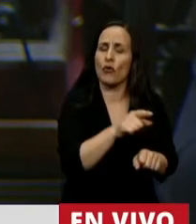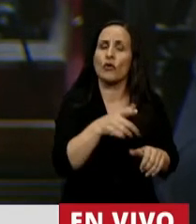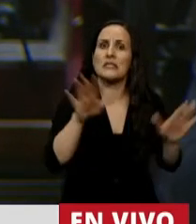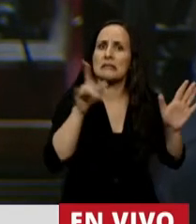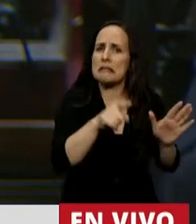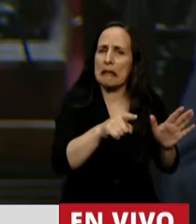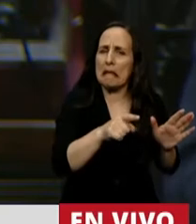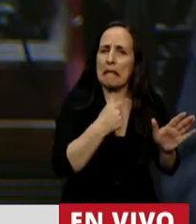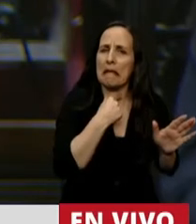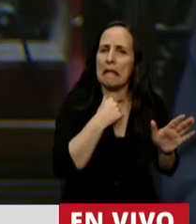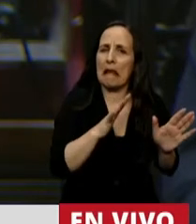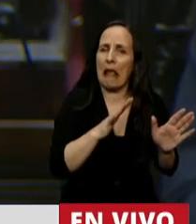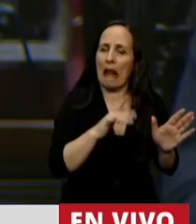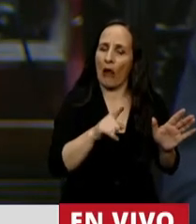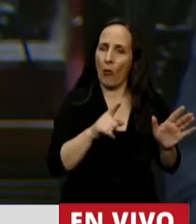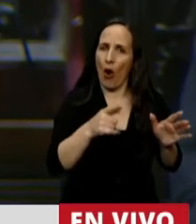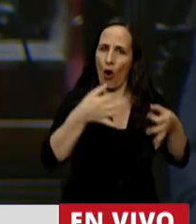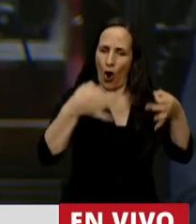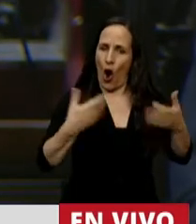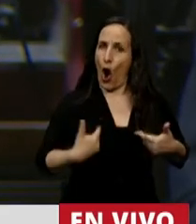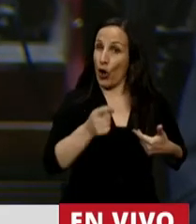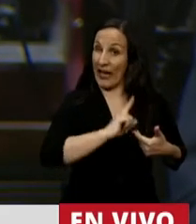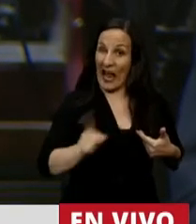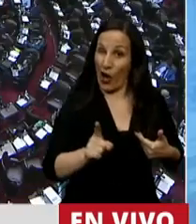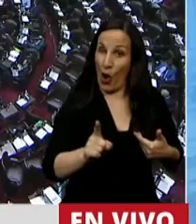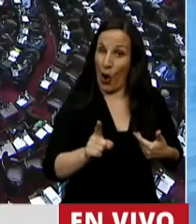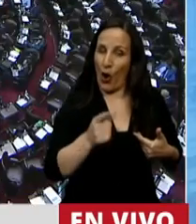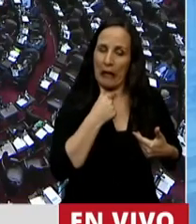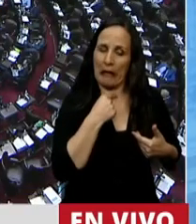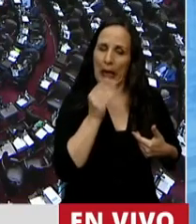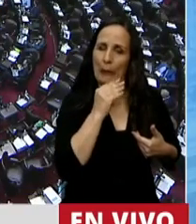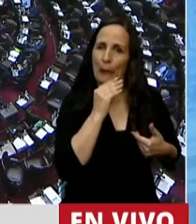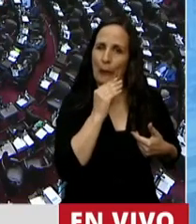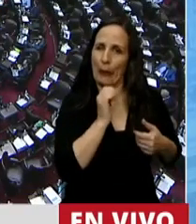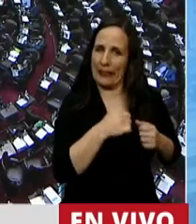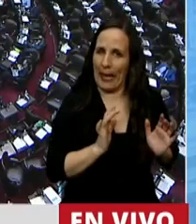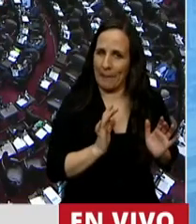para ocultar su deshonra. Hablaba del aborto honoris causa.